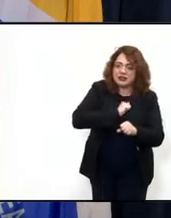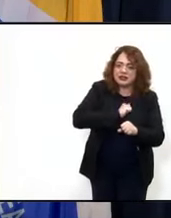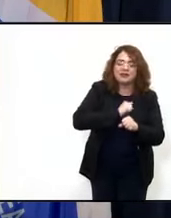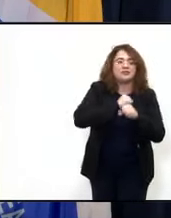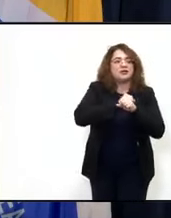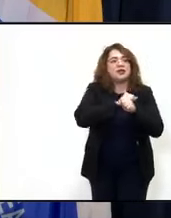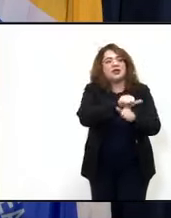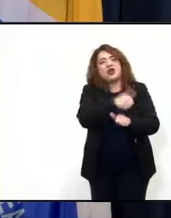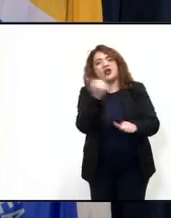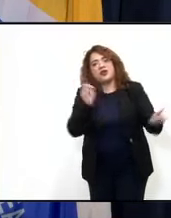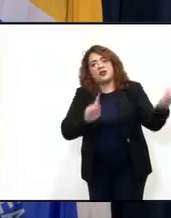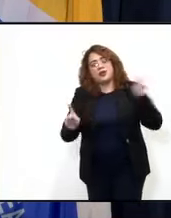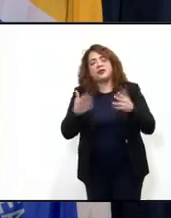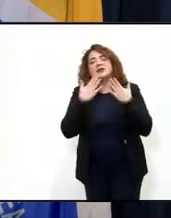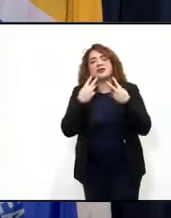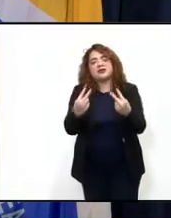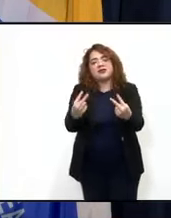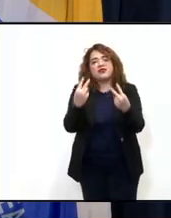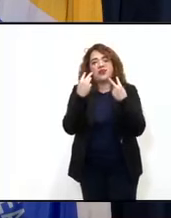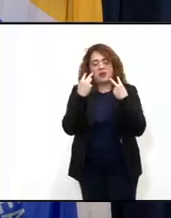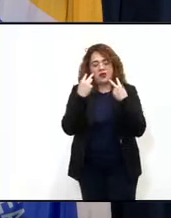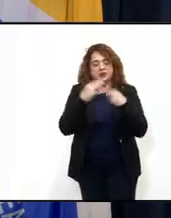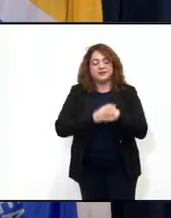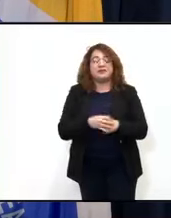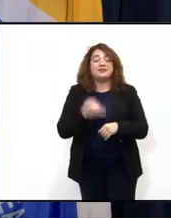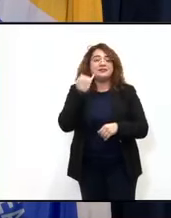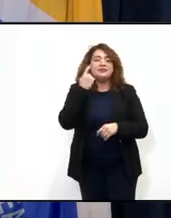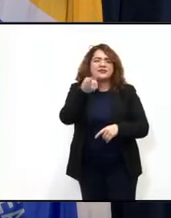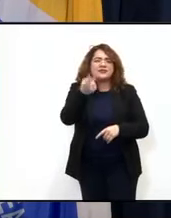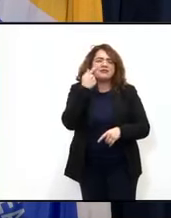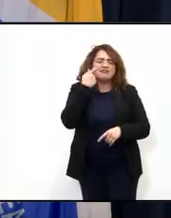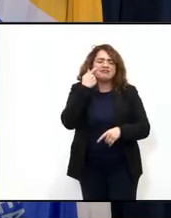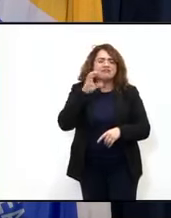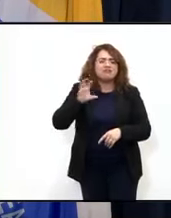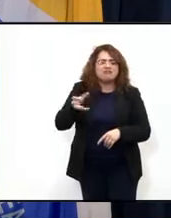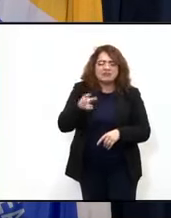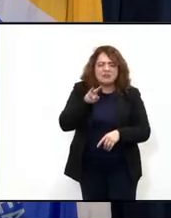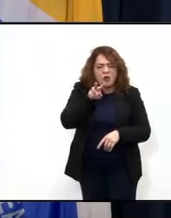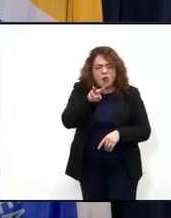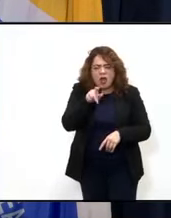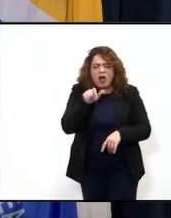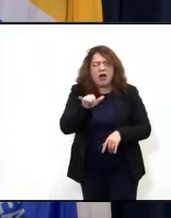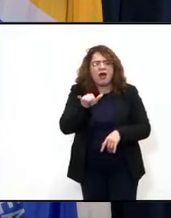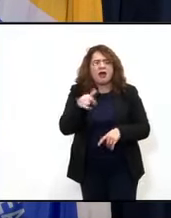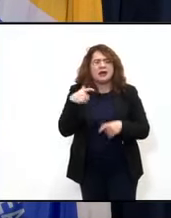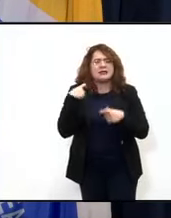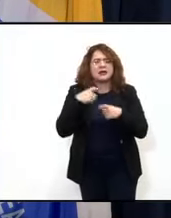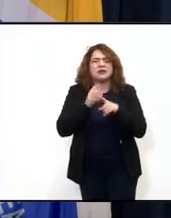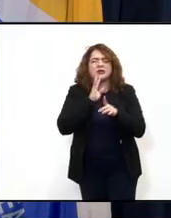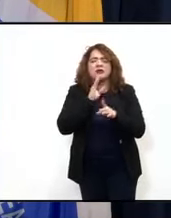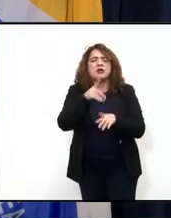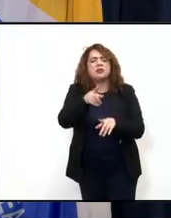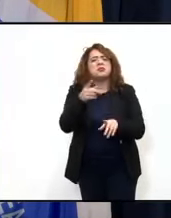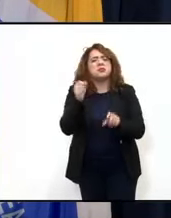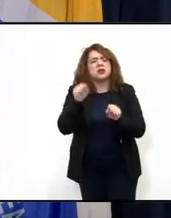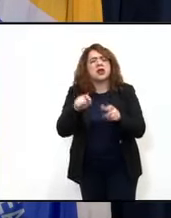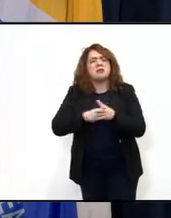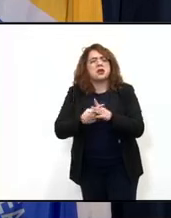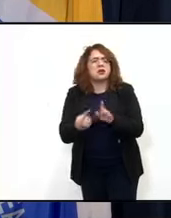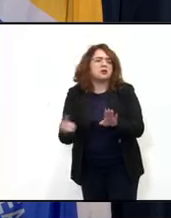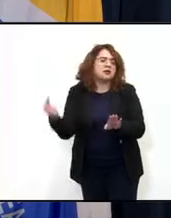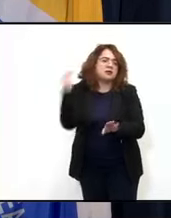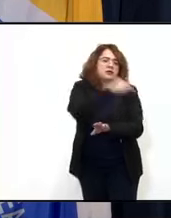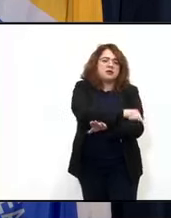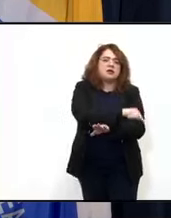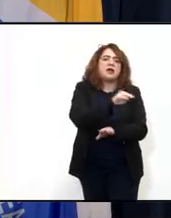por acompañarnos. If you have joined during our Spanish translation, you can visit our Facebook page to hear the press briefing from the beginning